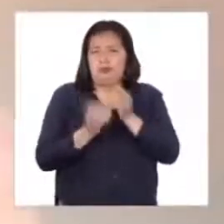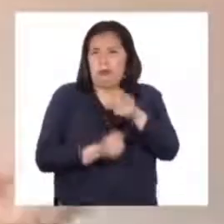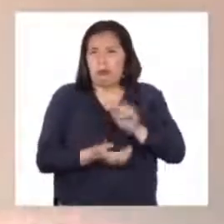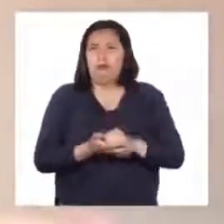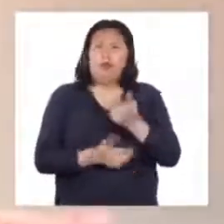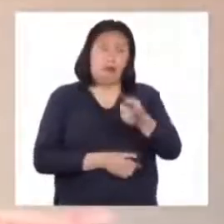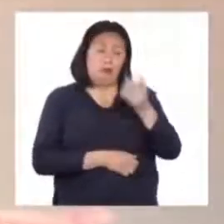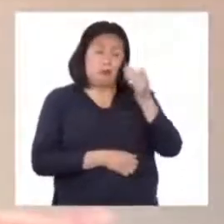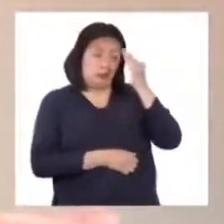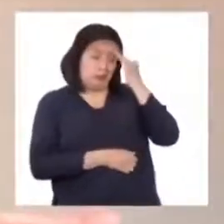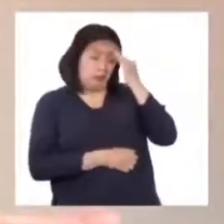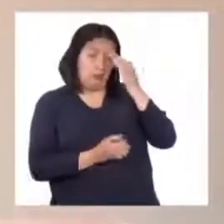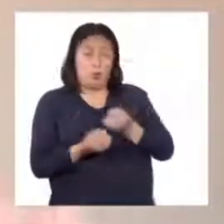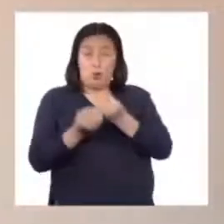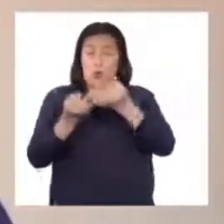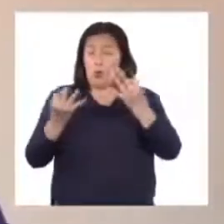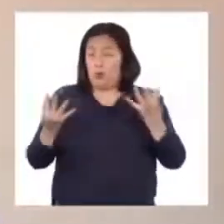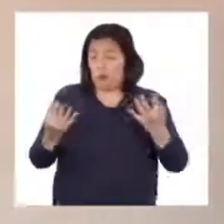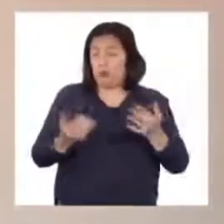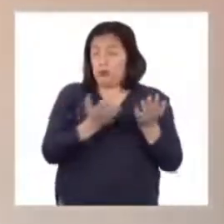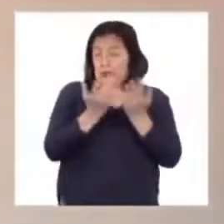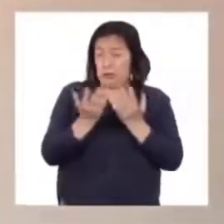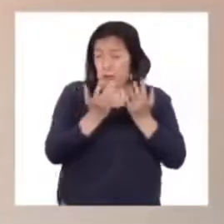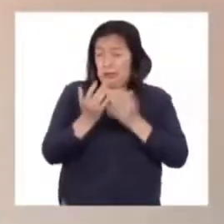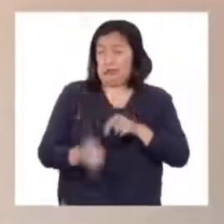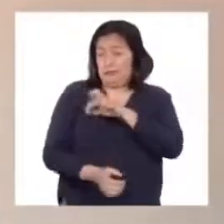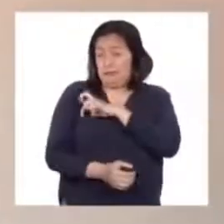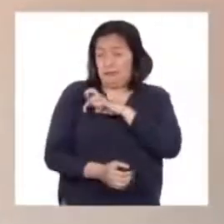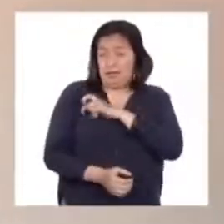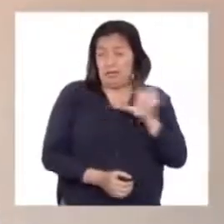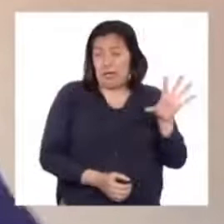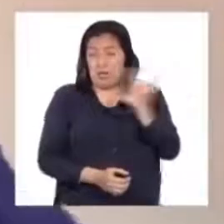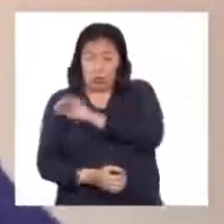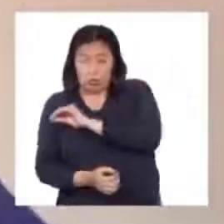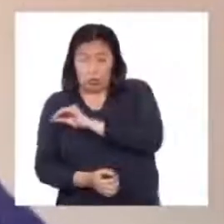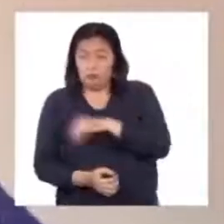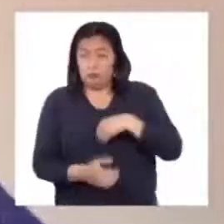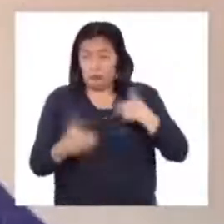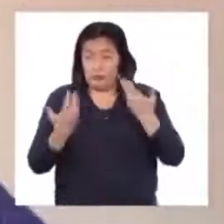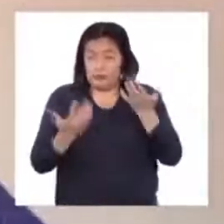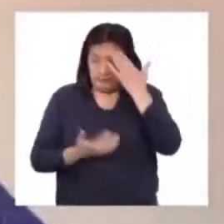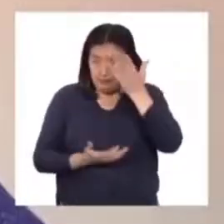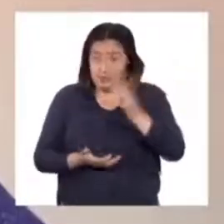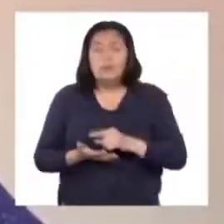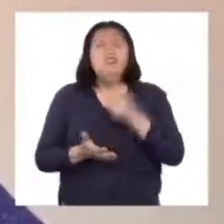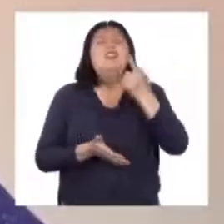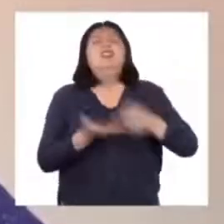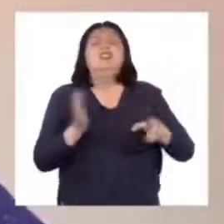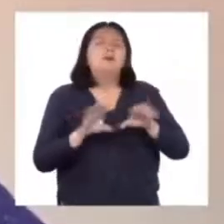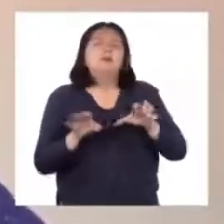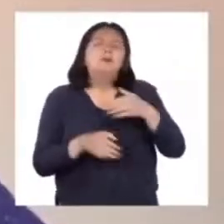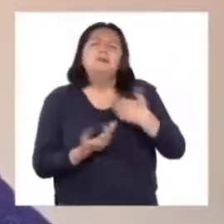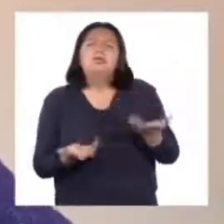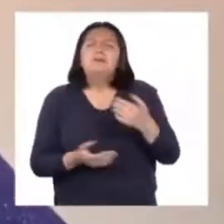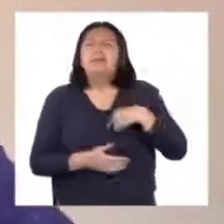¿Podríamos saber cuántos estudiantes de primaria hay en total? ¿Qué haríamos para saberlo?